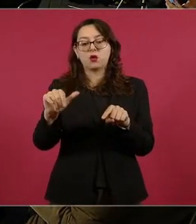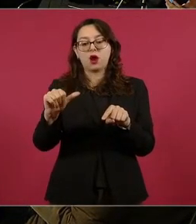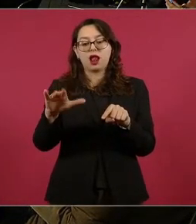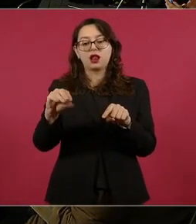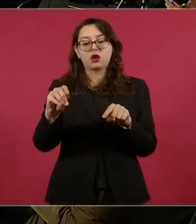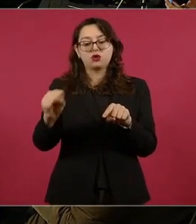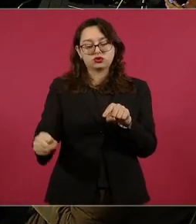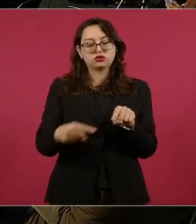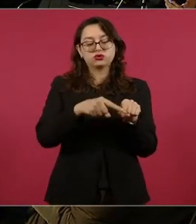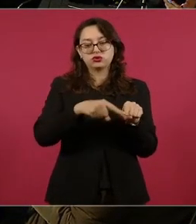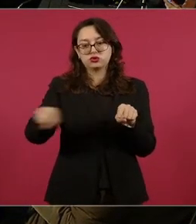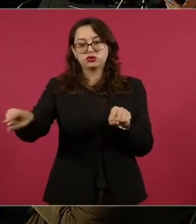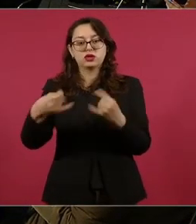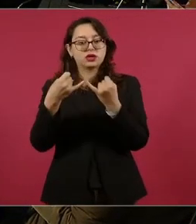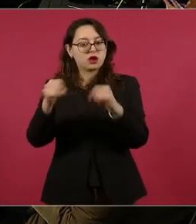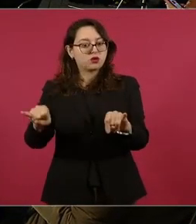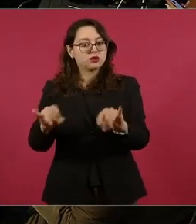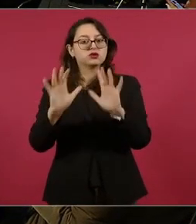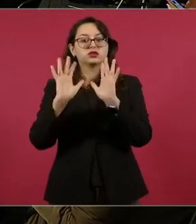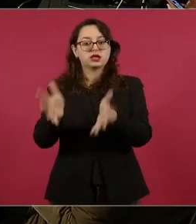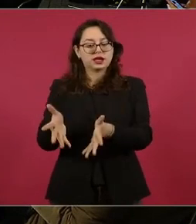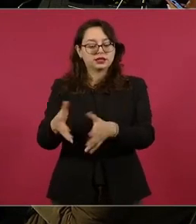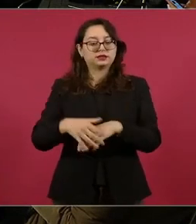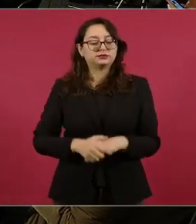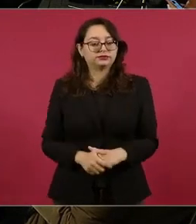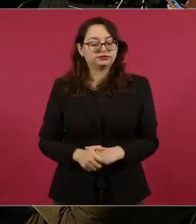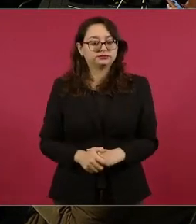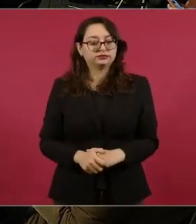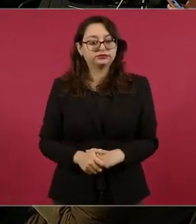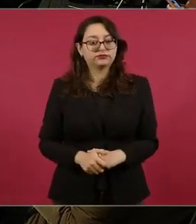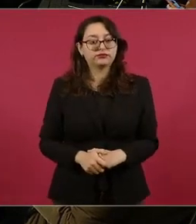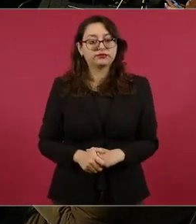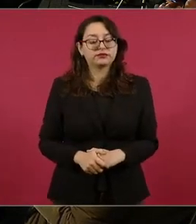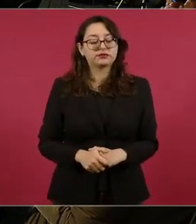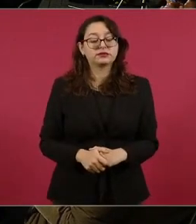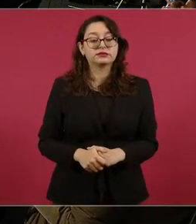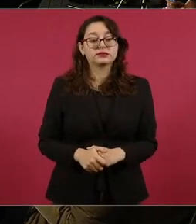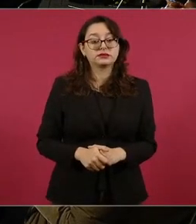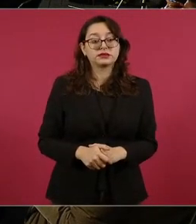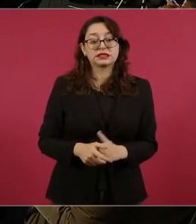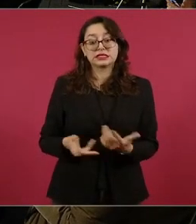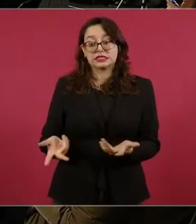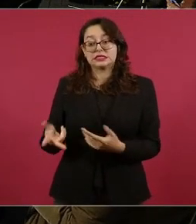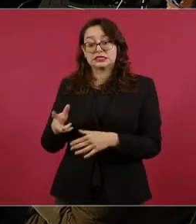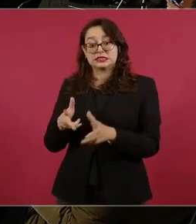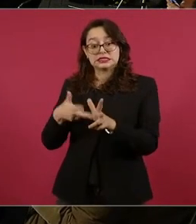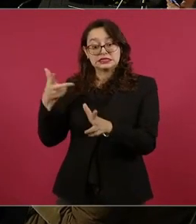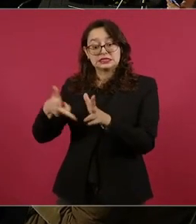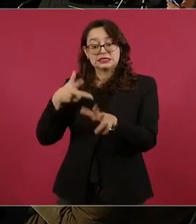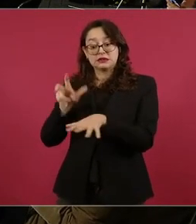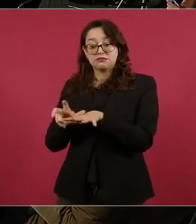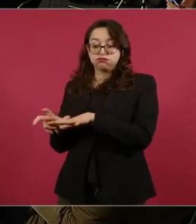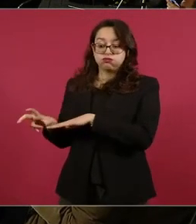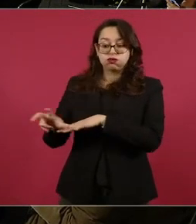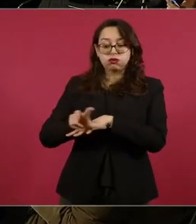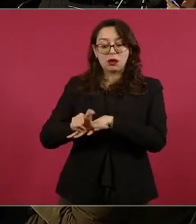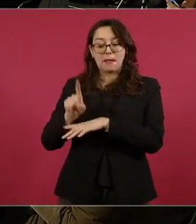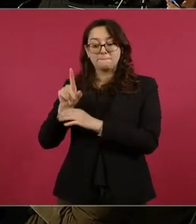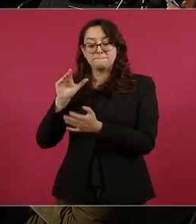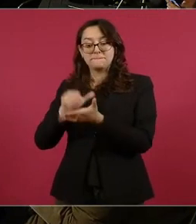y el tren Maya pues son 1554